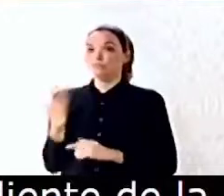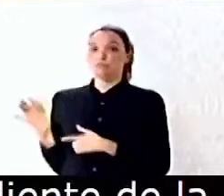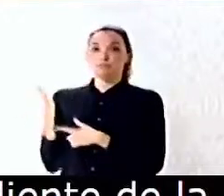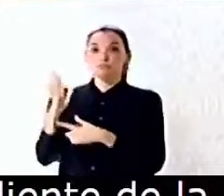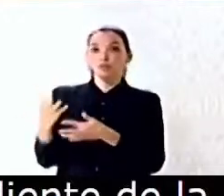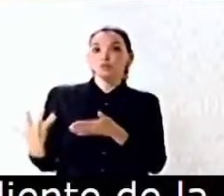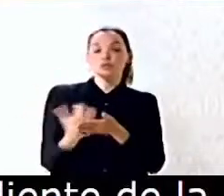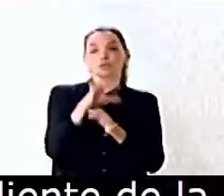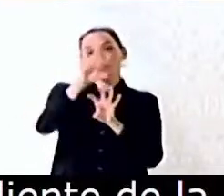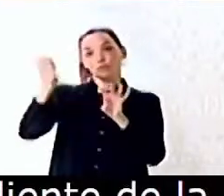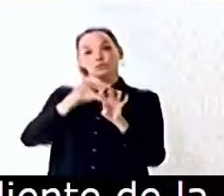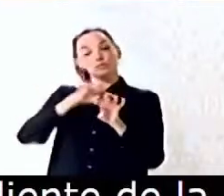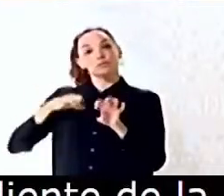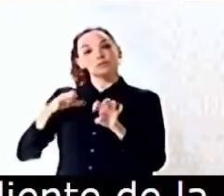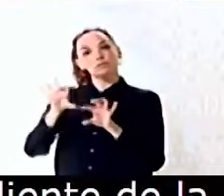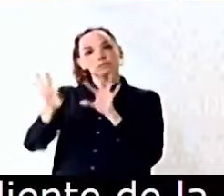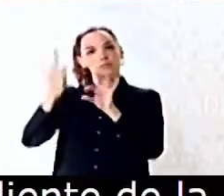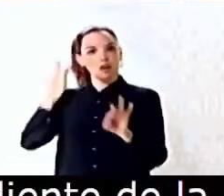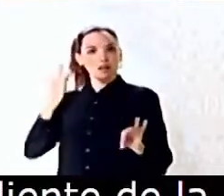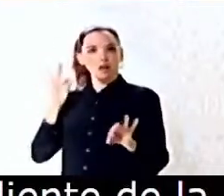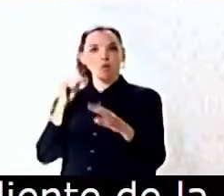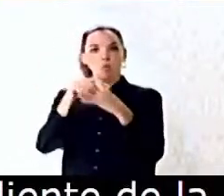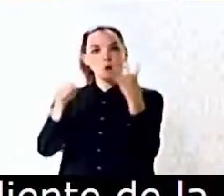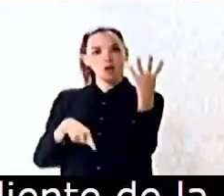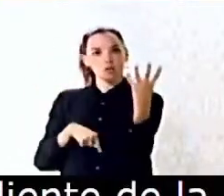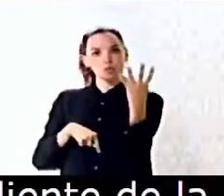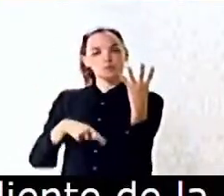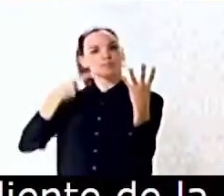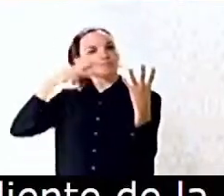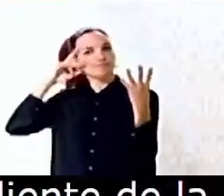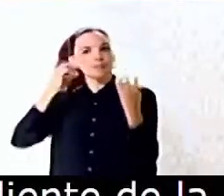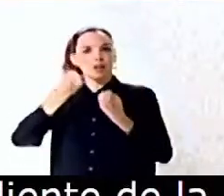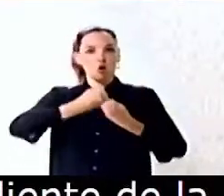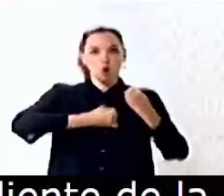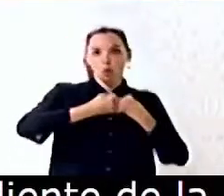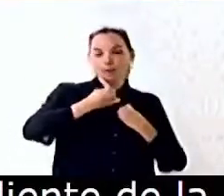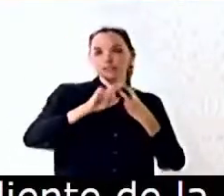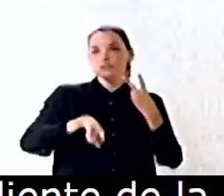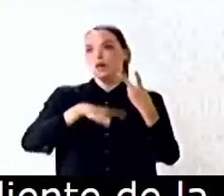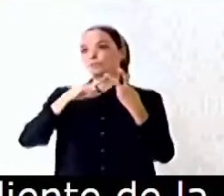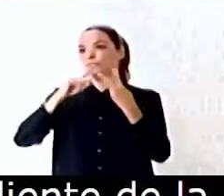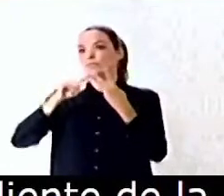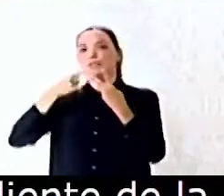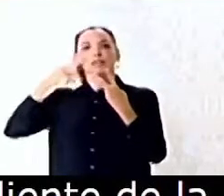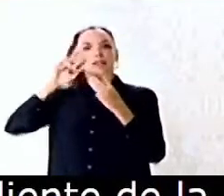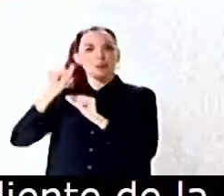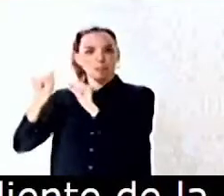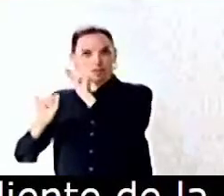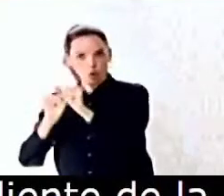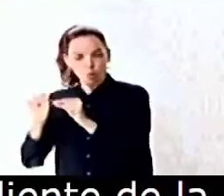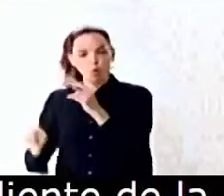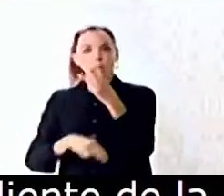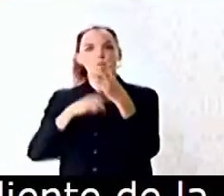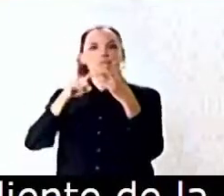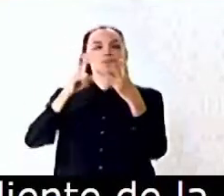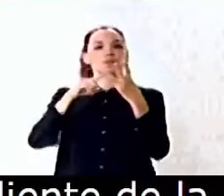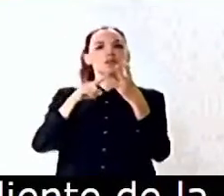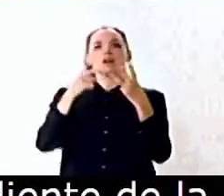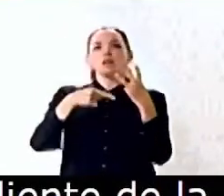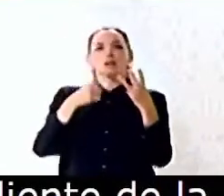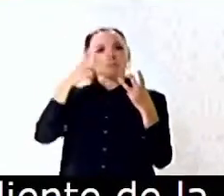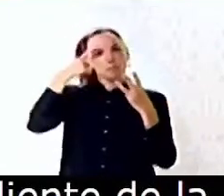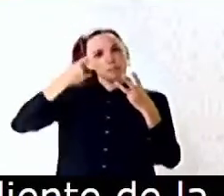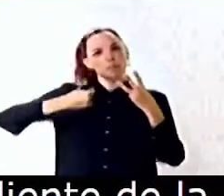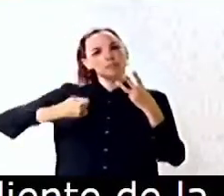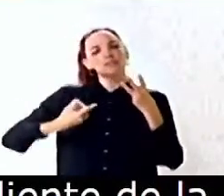las comunidades autónomas. Hay economistas, hay epidemiólogos, hay expertos en salud